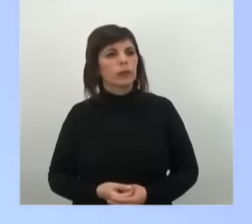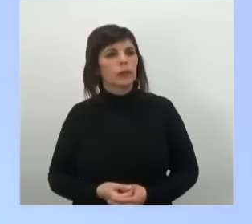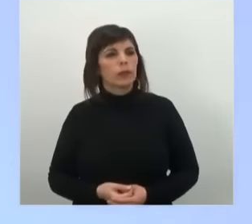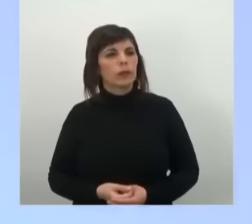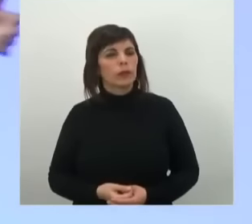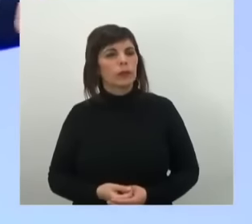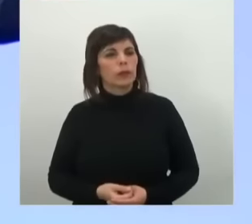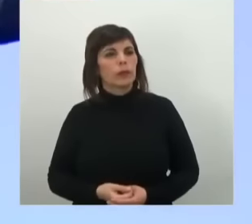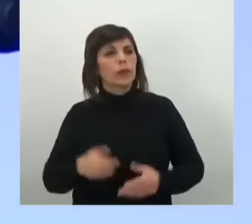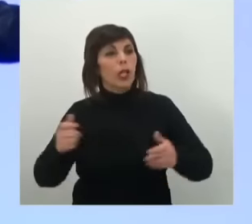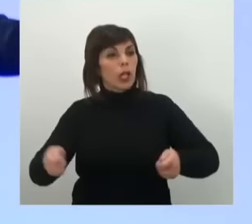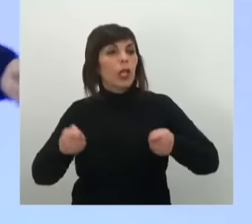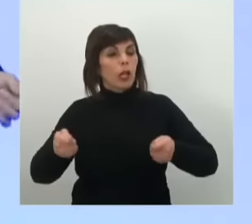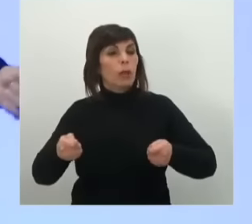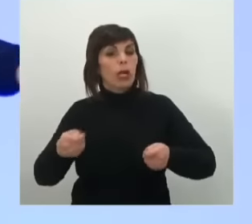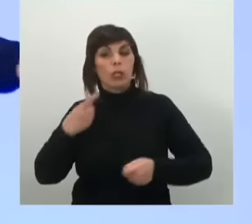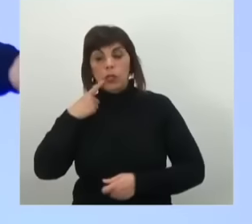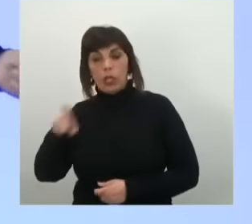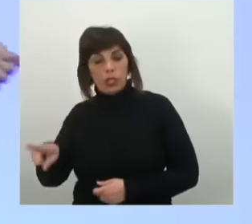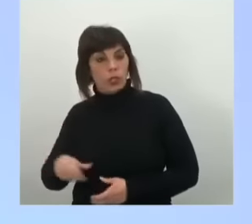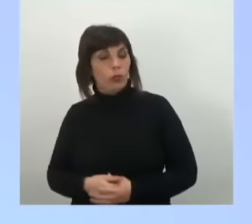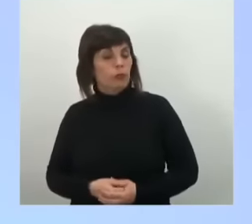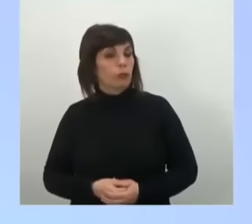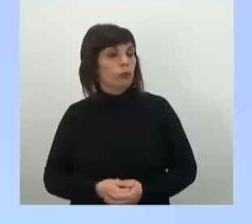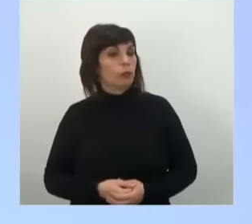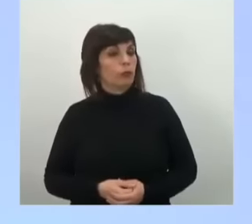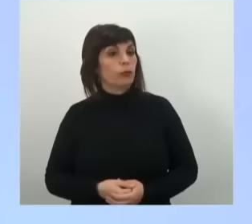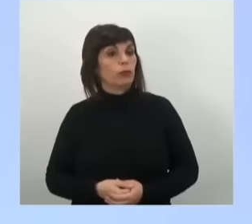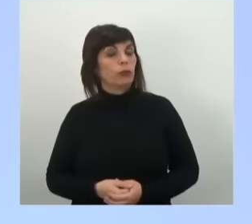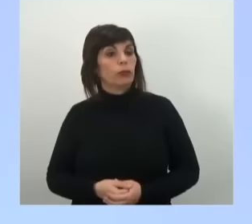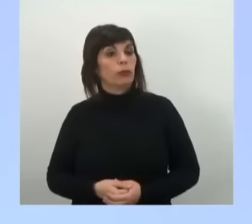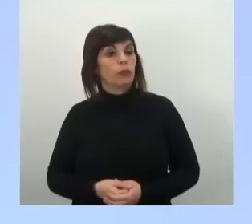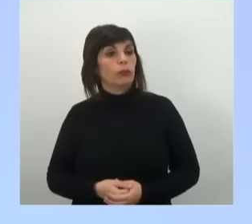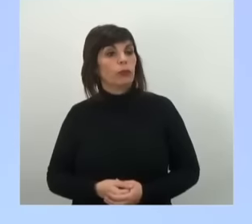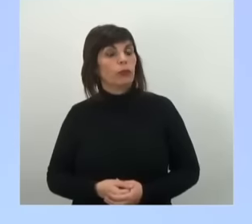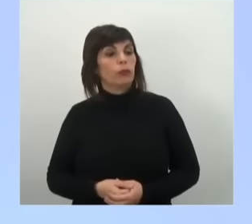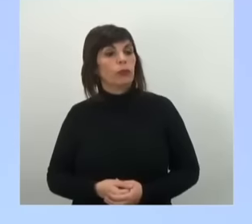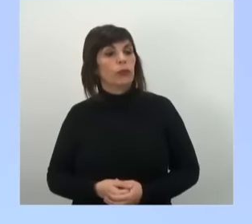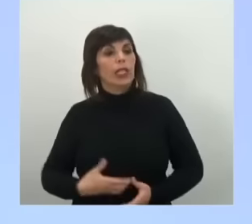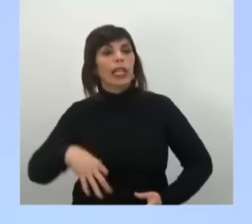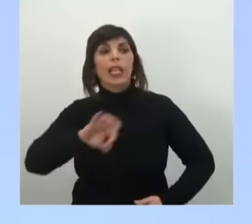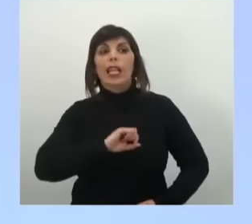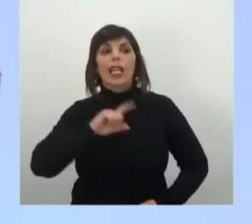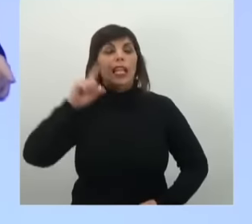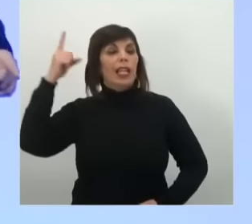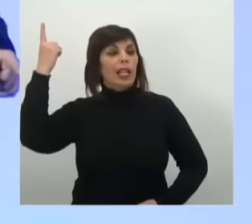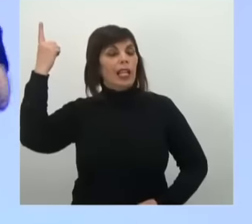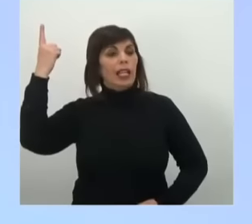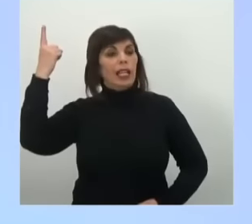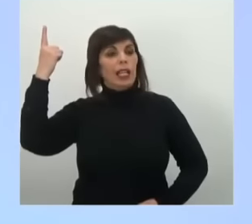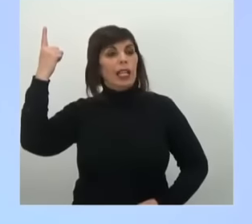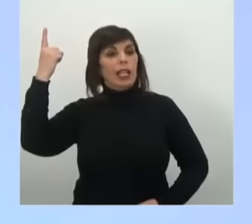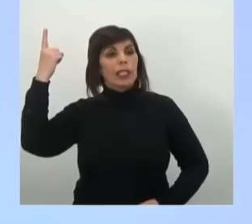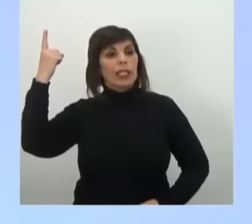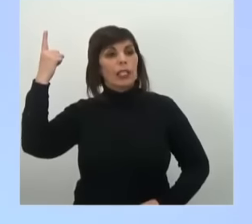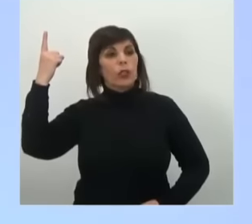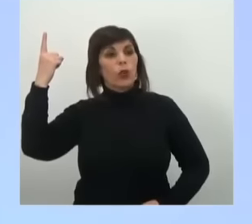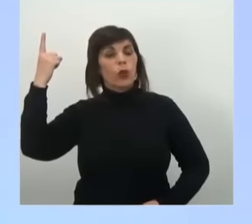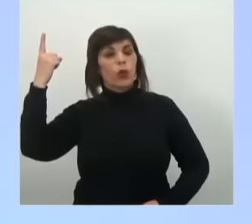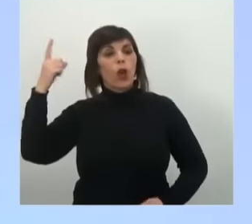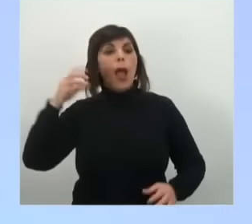el pastor Eduardo le ha dicho el señor muchas veces no hace la situación hasta que tú te muevas